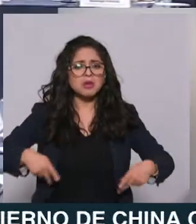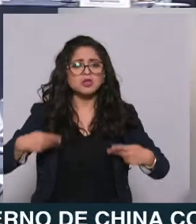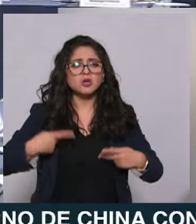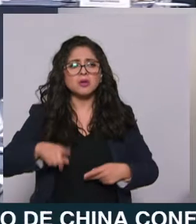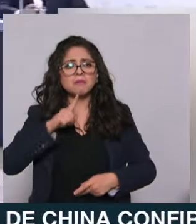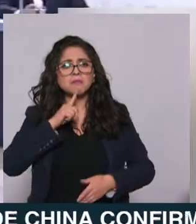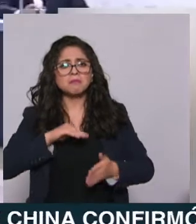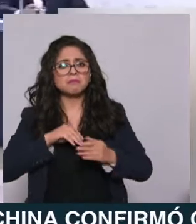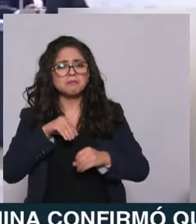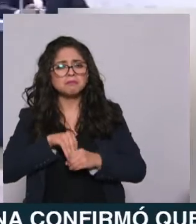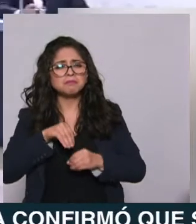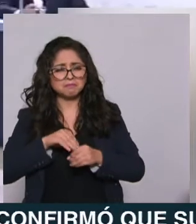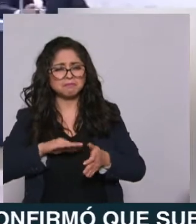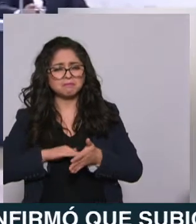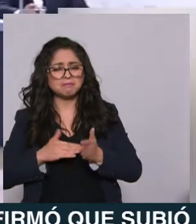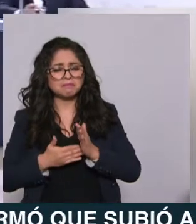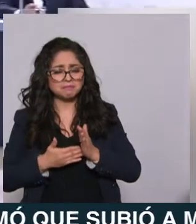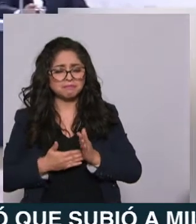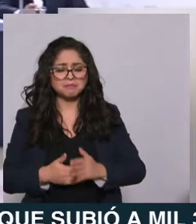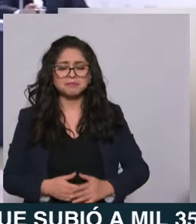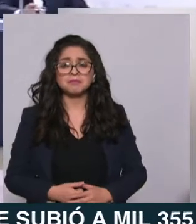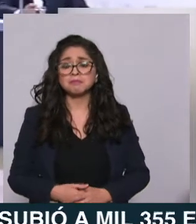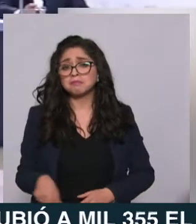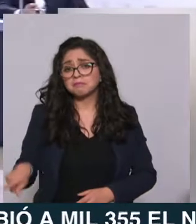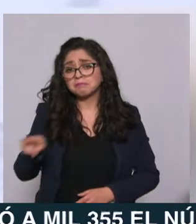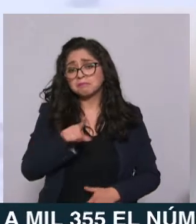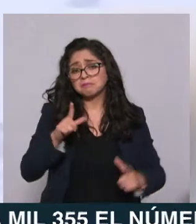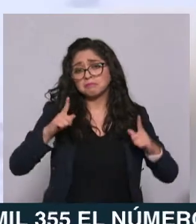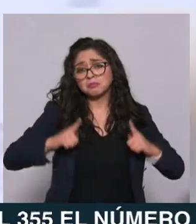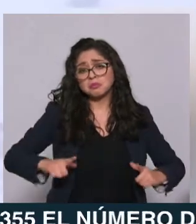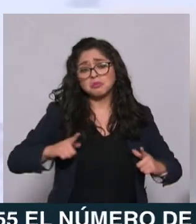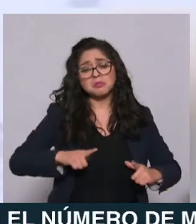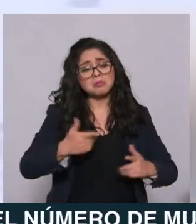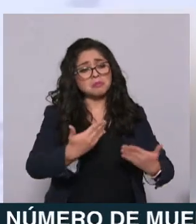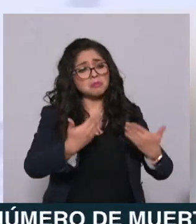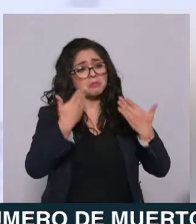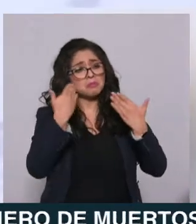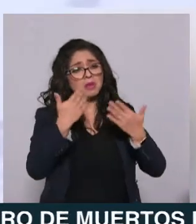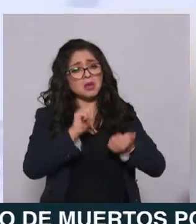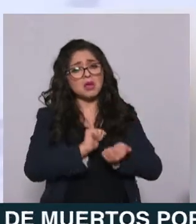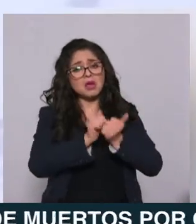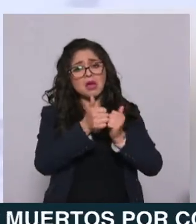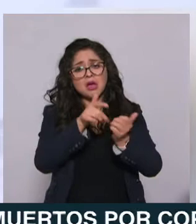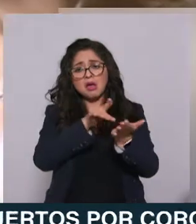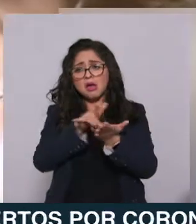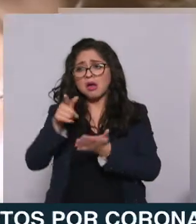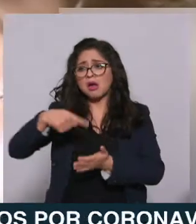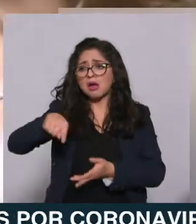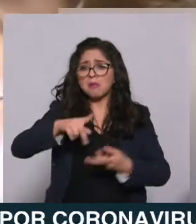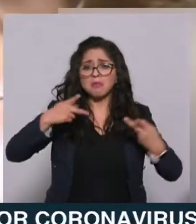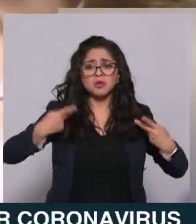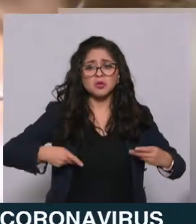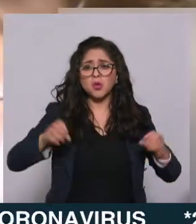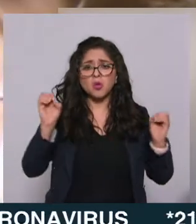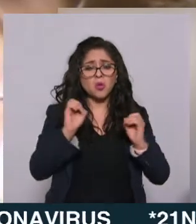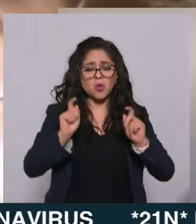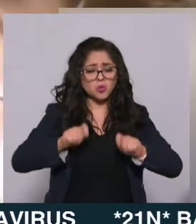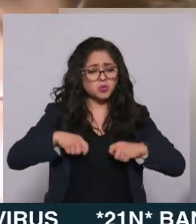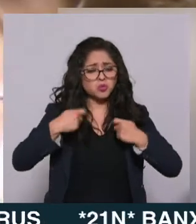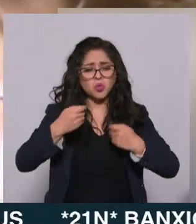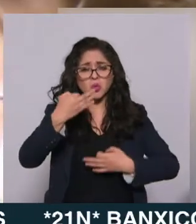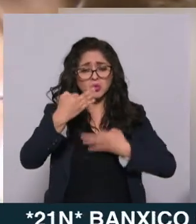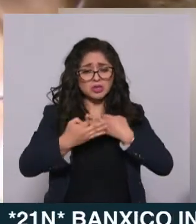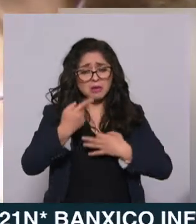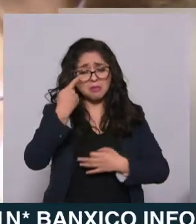Poder Judicial, dijo, ha sido espejo complaciente de los poderosos y ha obedecido a intereses antidemocráticos. Incluso acusó que